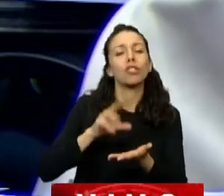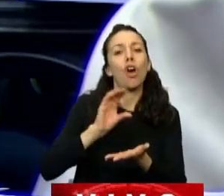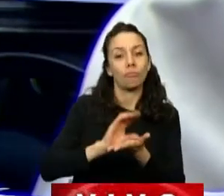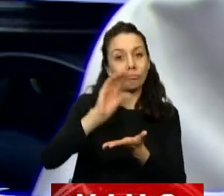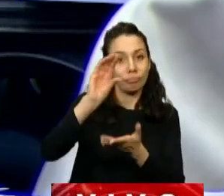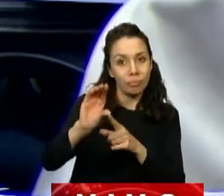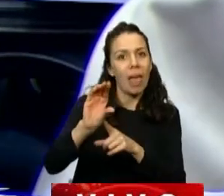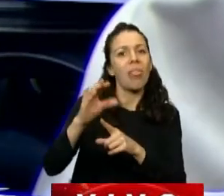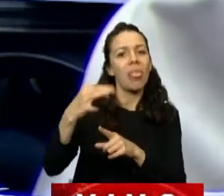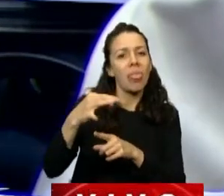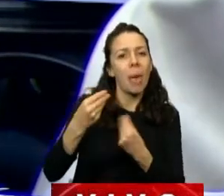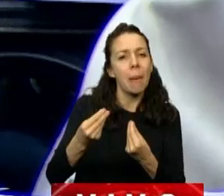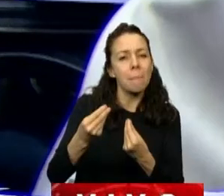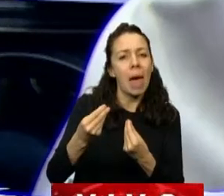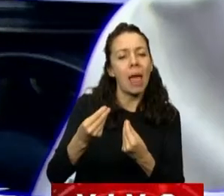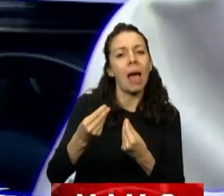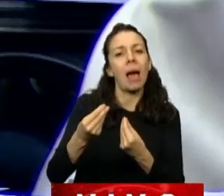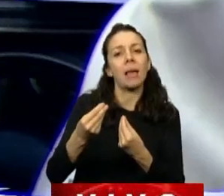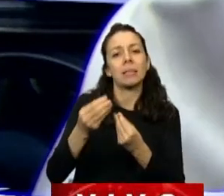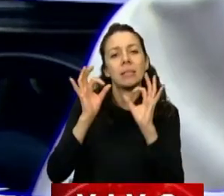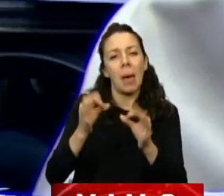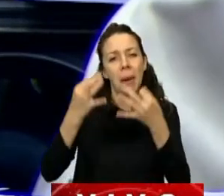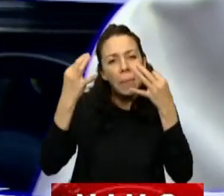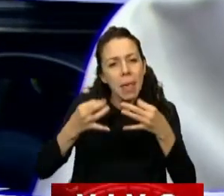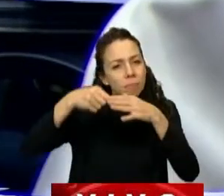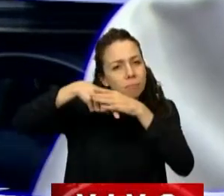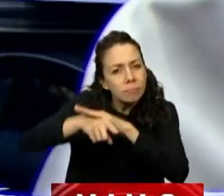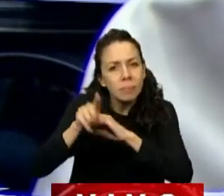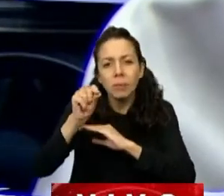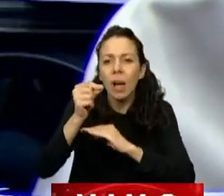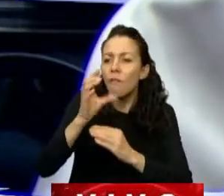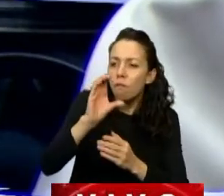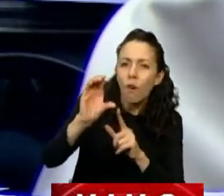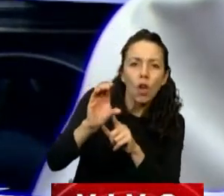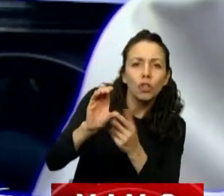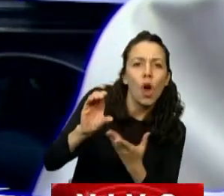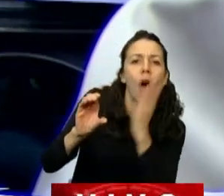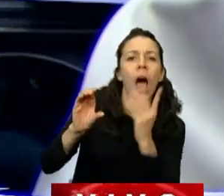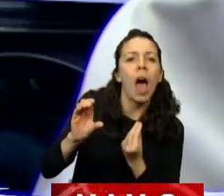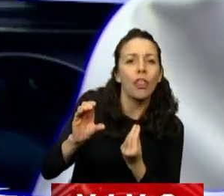ser a favor de clarificar dónde va cada uno de esos fondos.